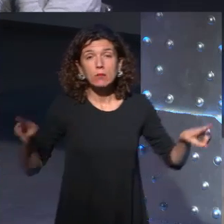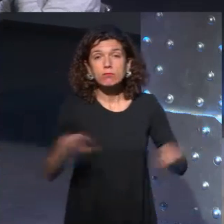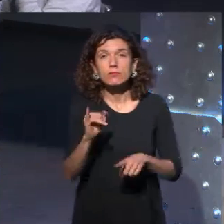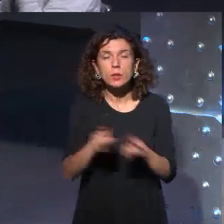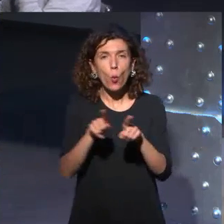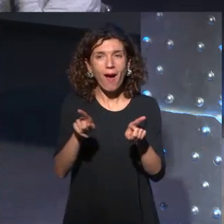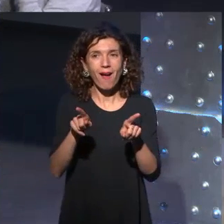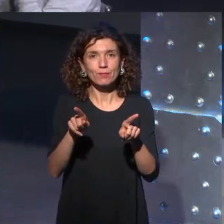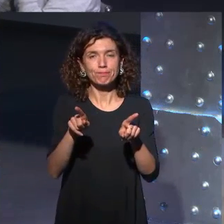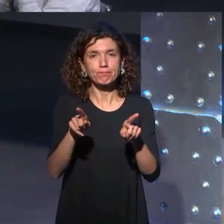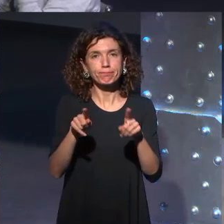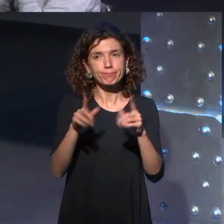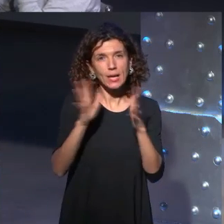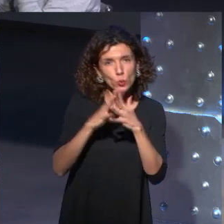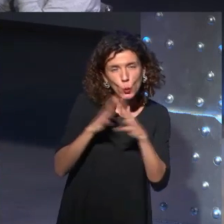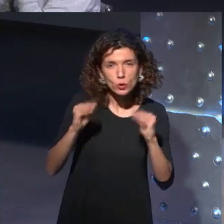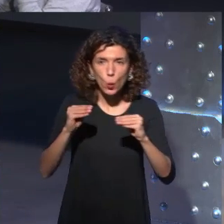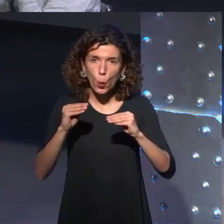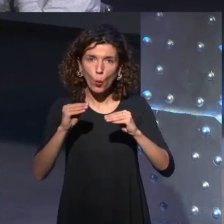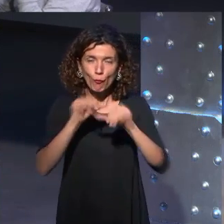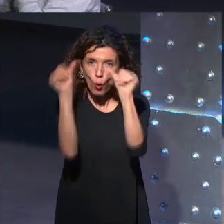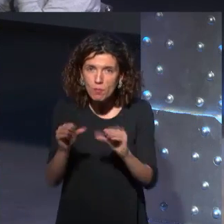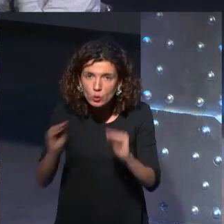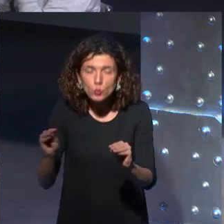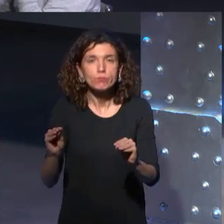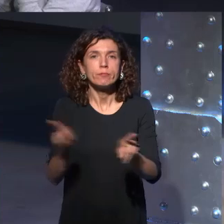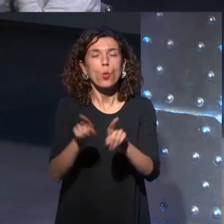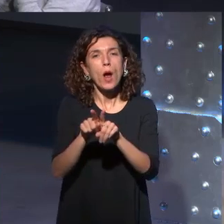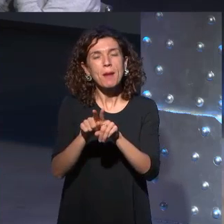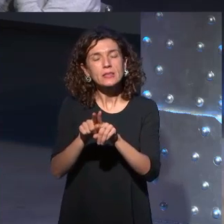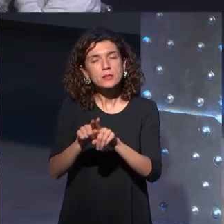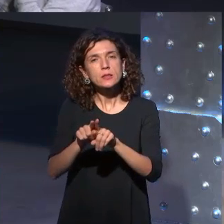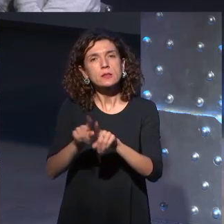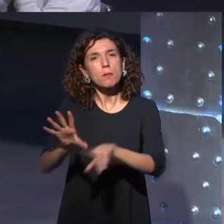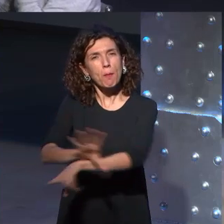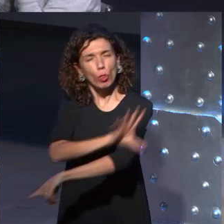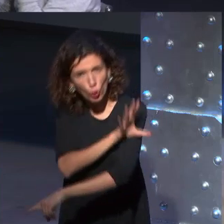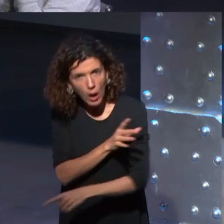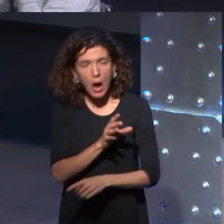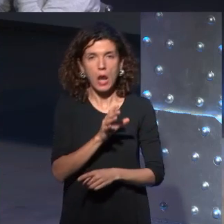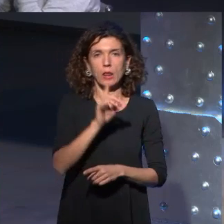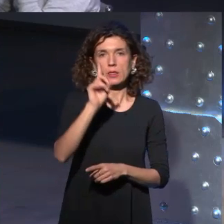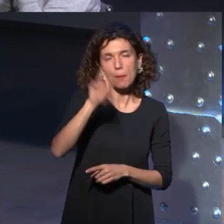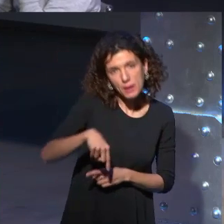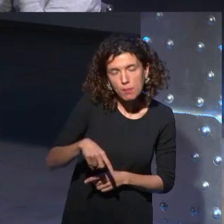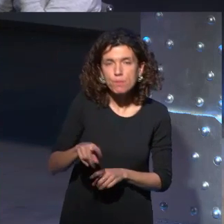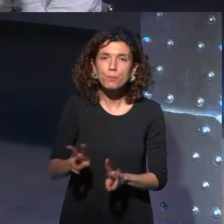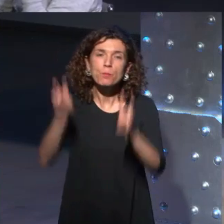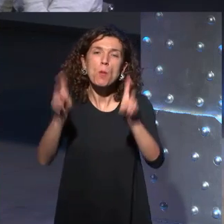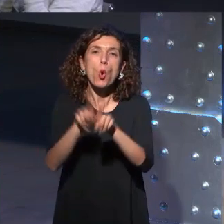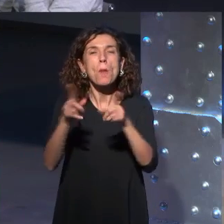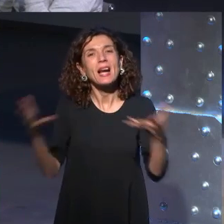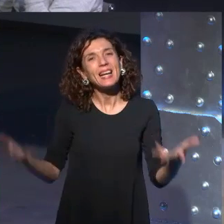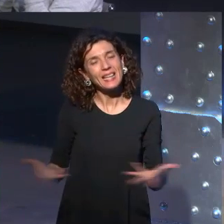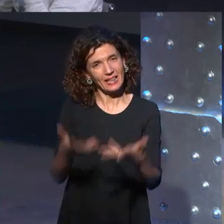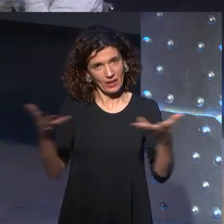una arquitectura, un andamiaje mucho más emocional y más, por otra parte, y lo digo entre comillas, ligero.